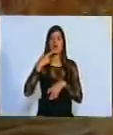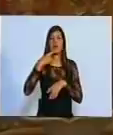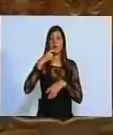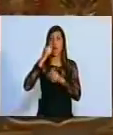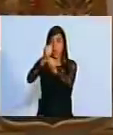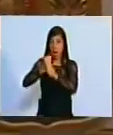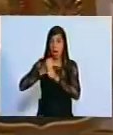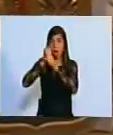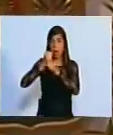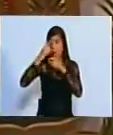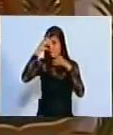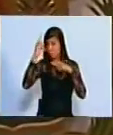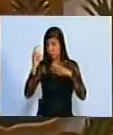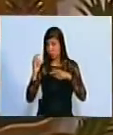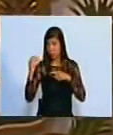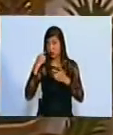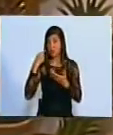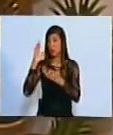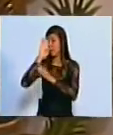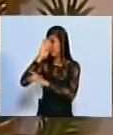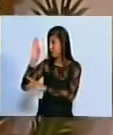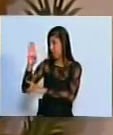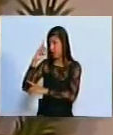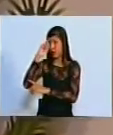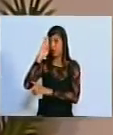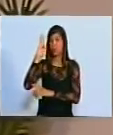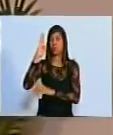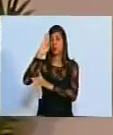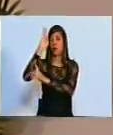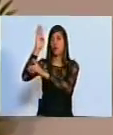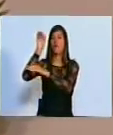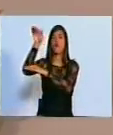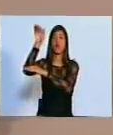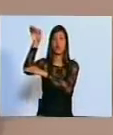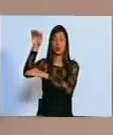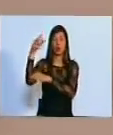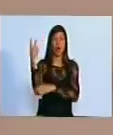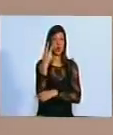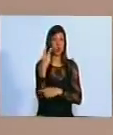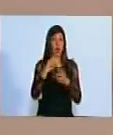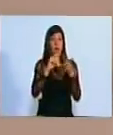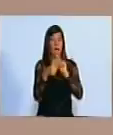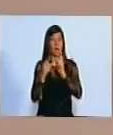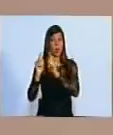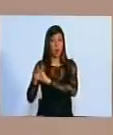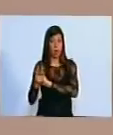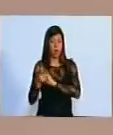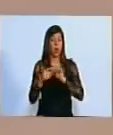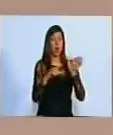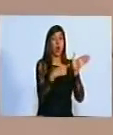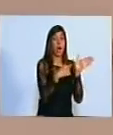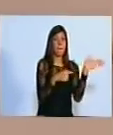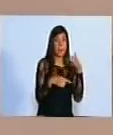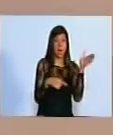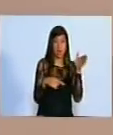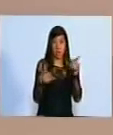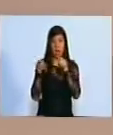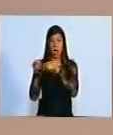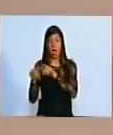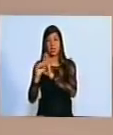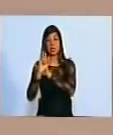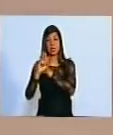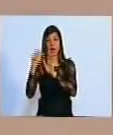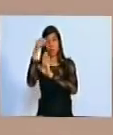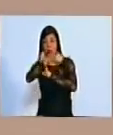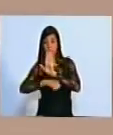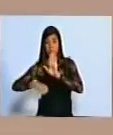representado en el escudo de vista al frente mirando hacia el futuro. Dos modificaciones que replantean nuestra